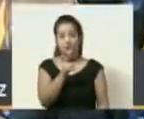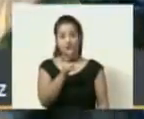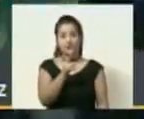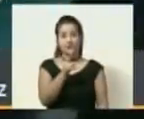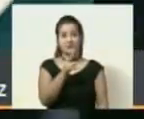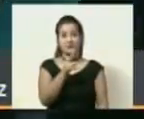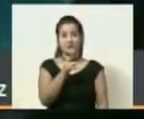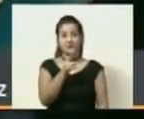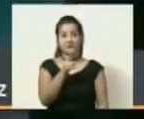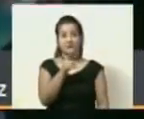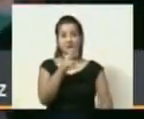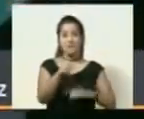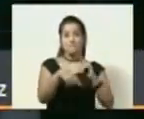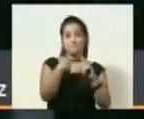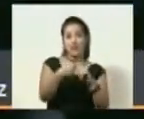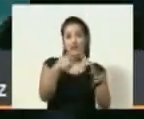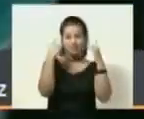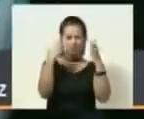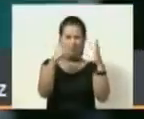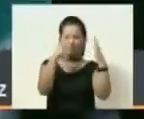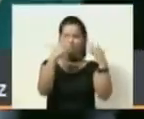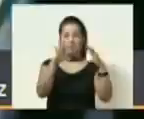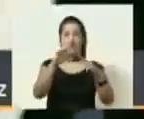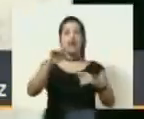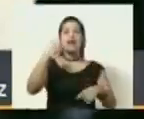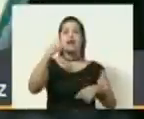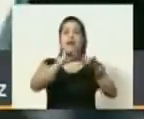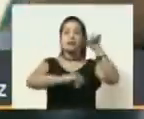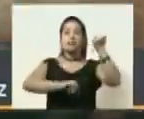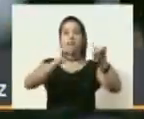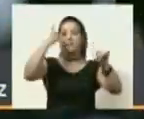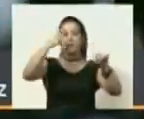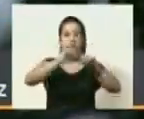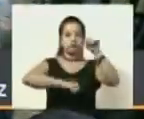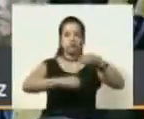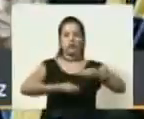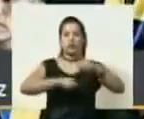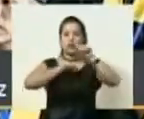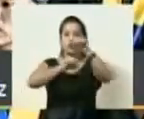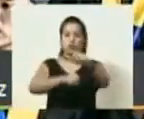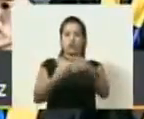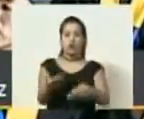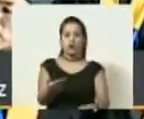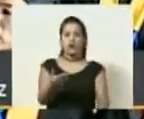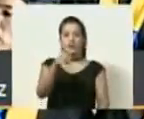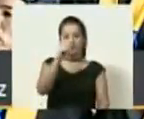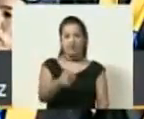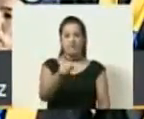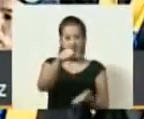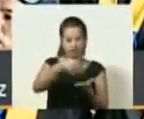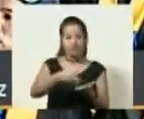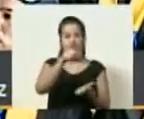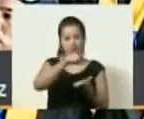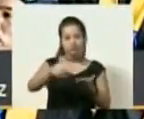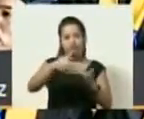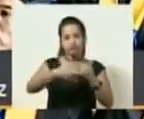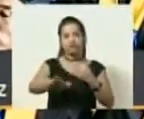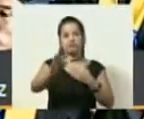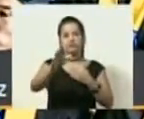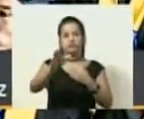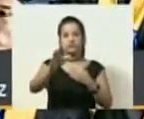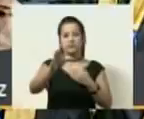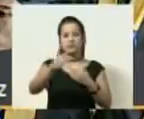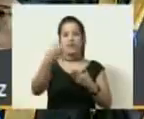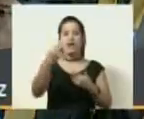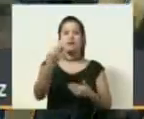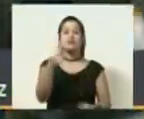Y es el primer título que otorgo, y así debe quedar, de la